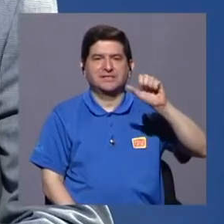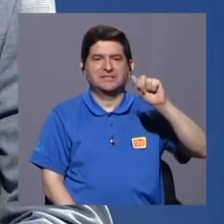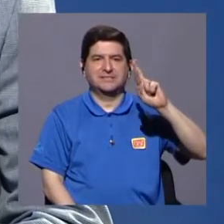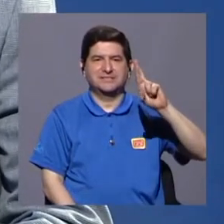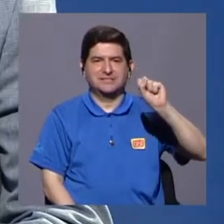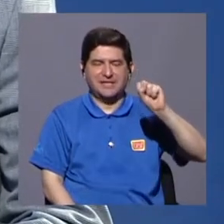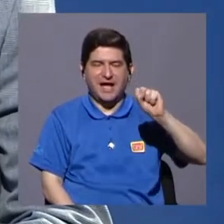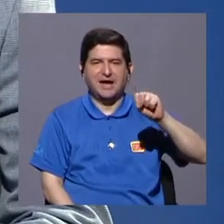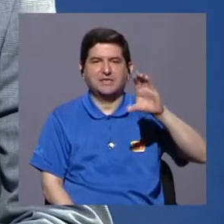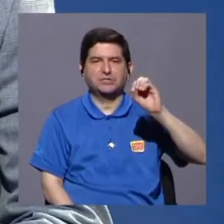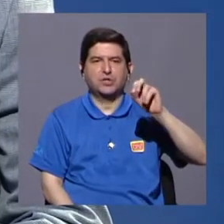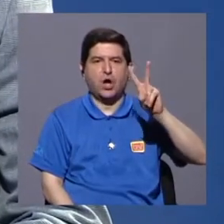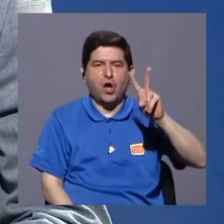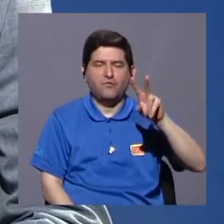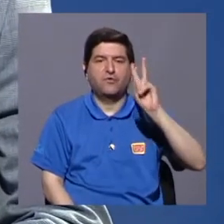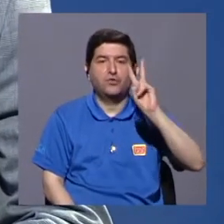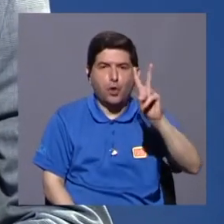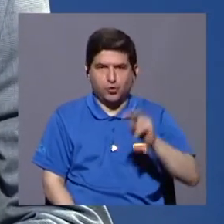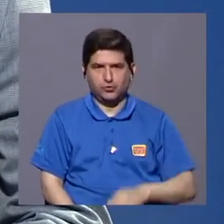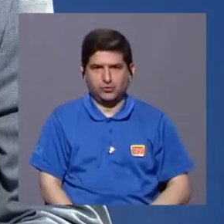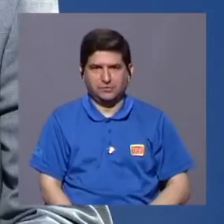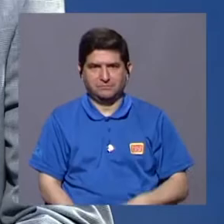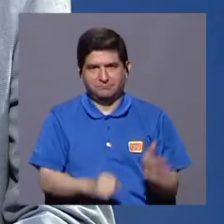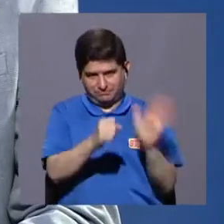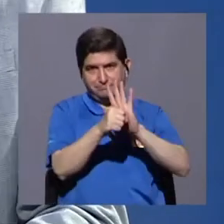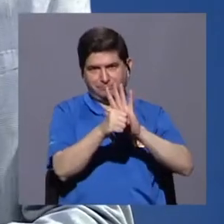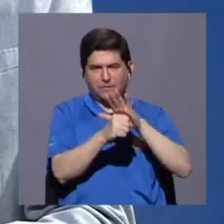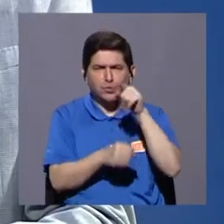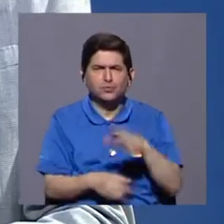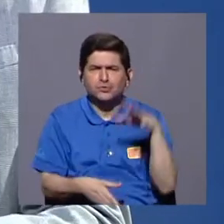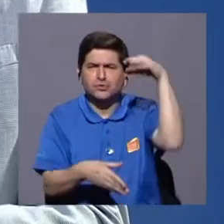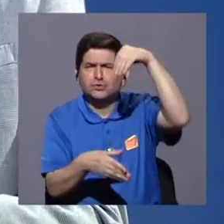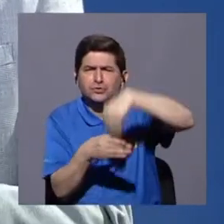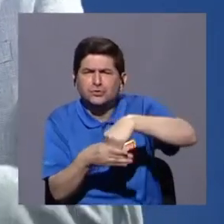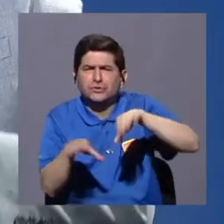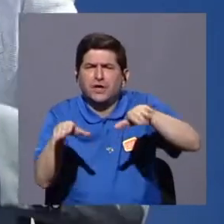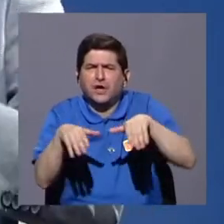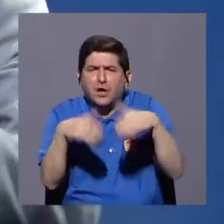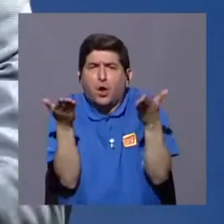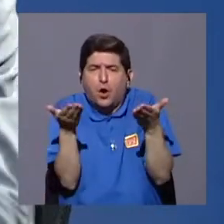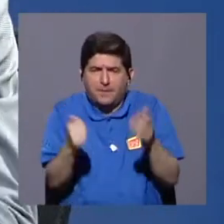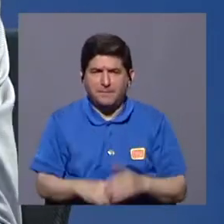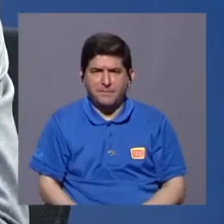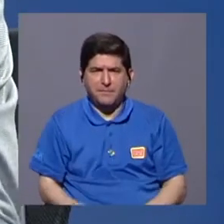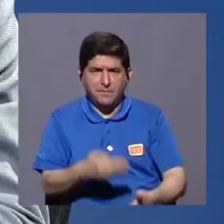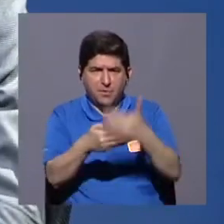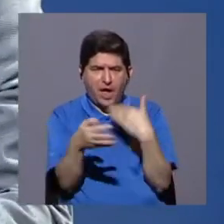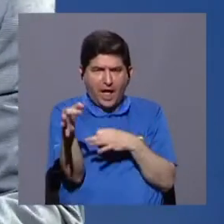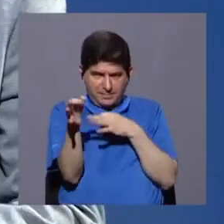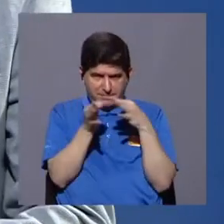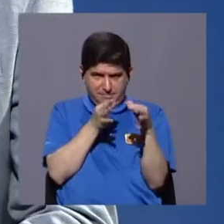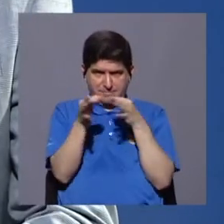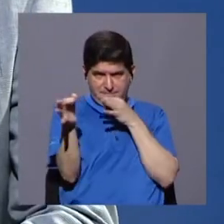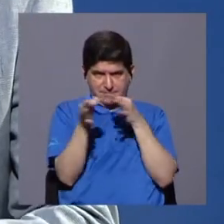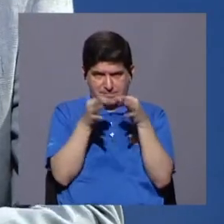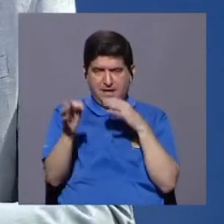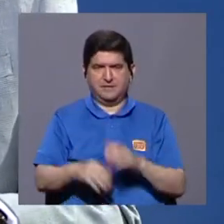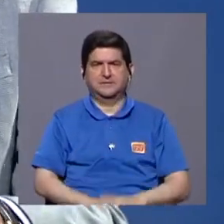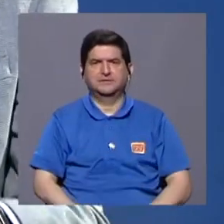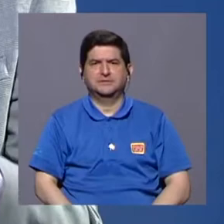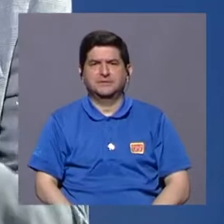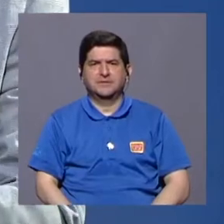2 como llegó se involucrarse antes de que nos cuente mucho el proceso